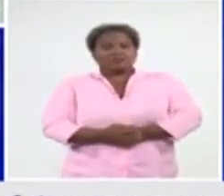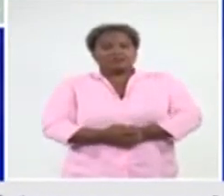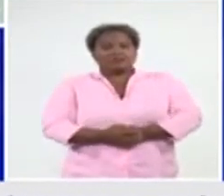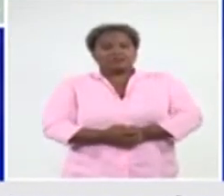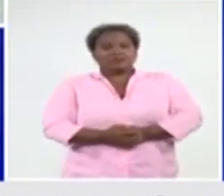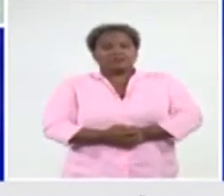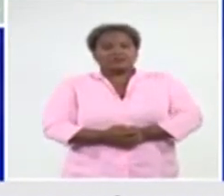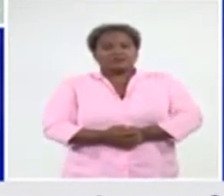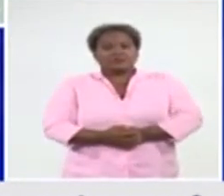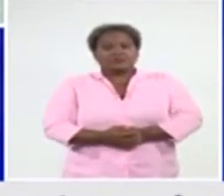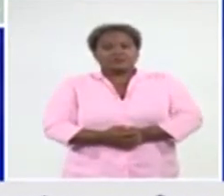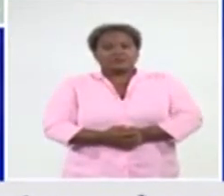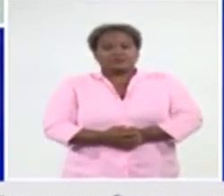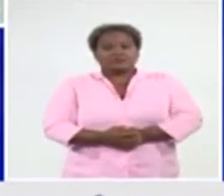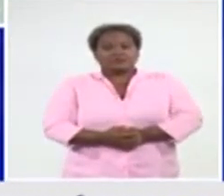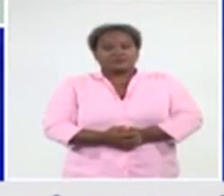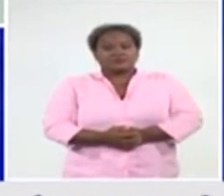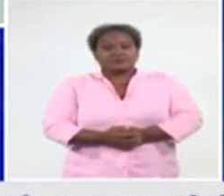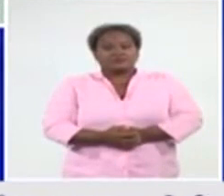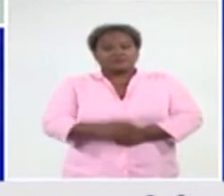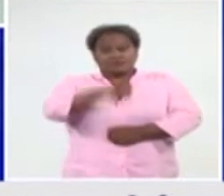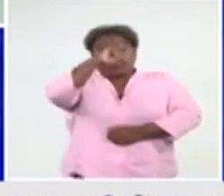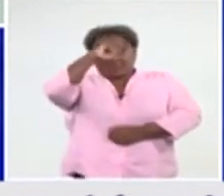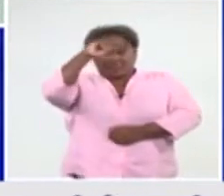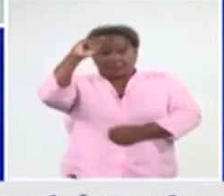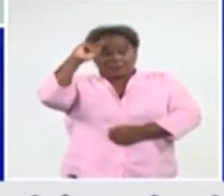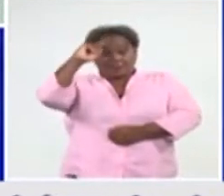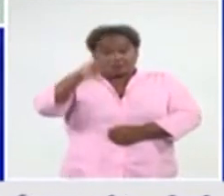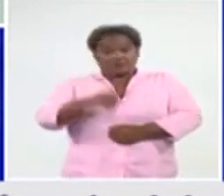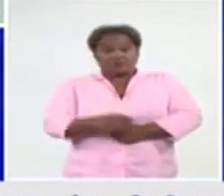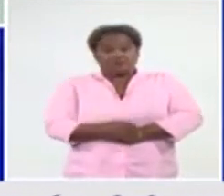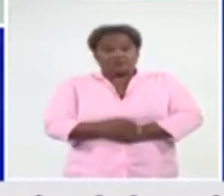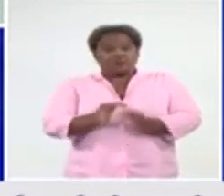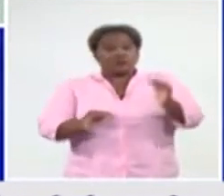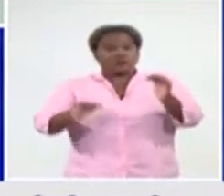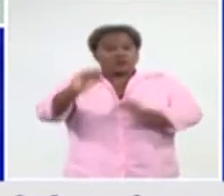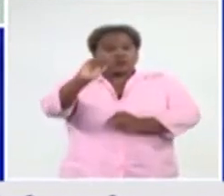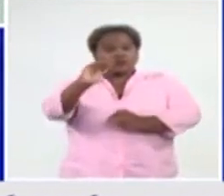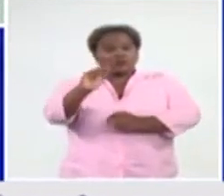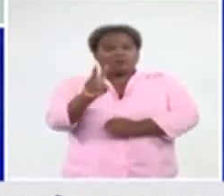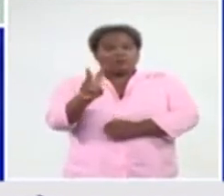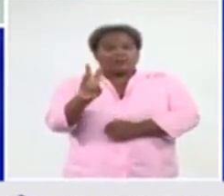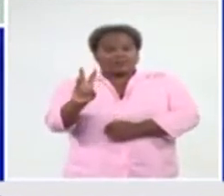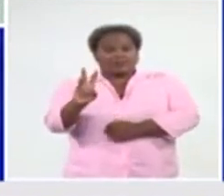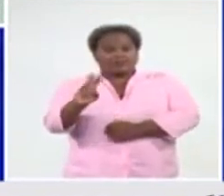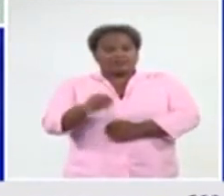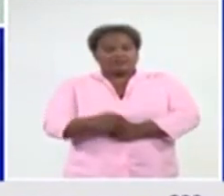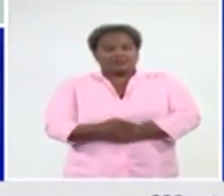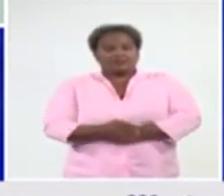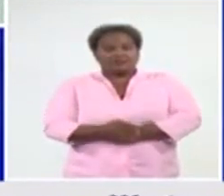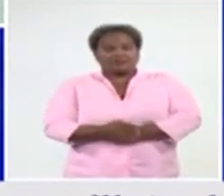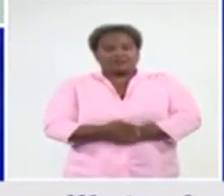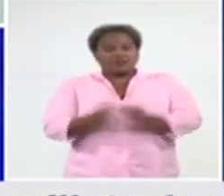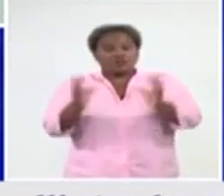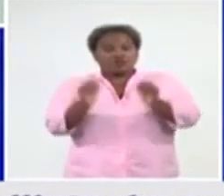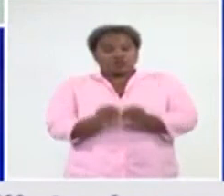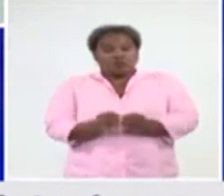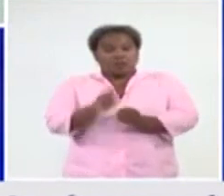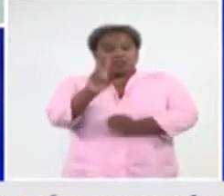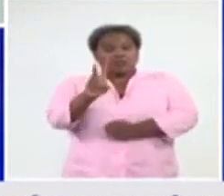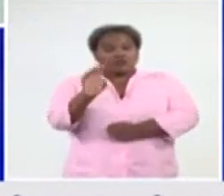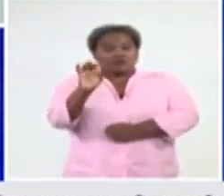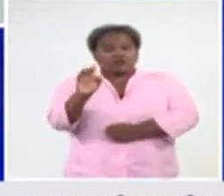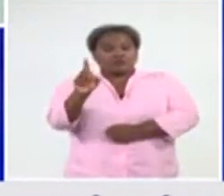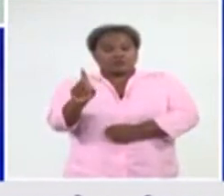municipios. Santi Espíritu incrementa 23 casos más, 271 en